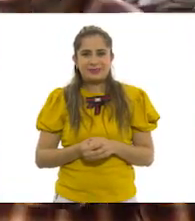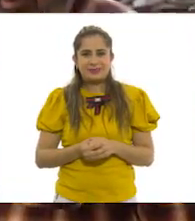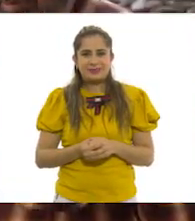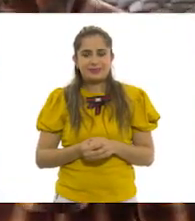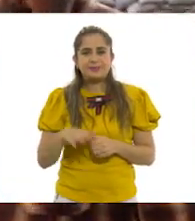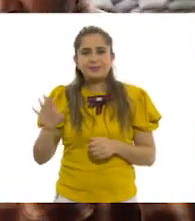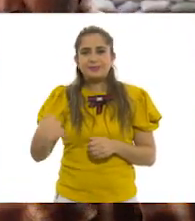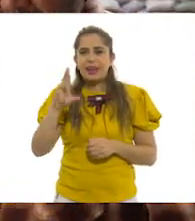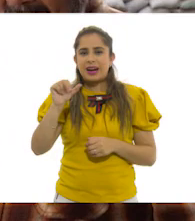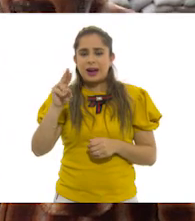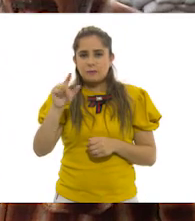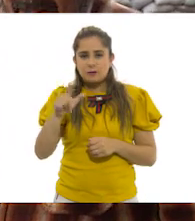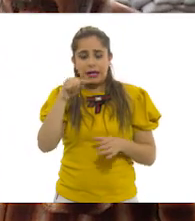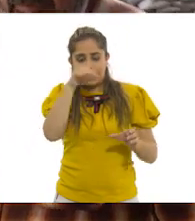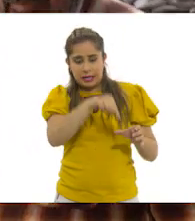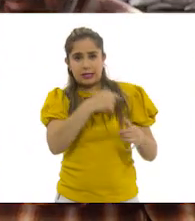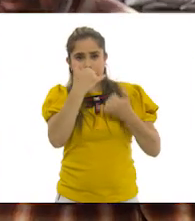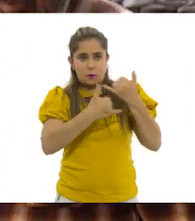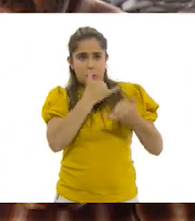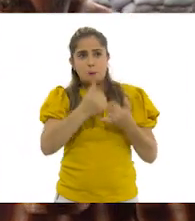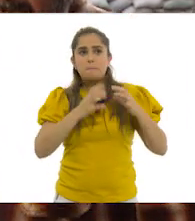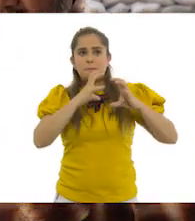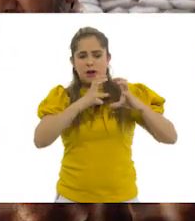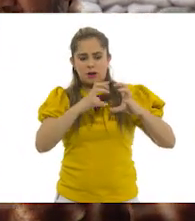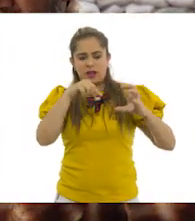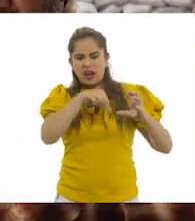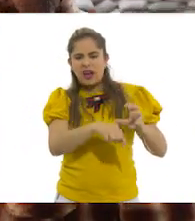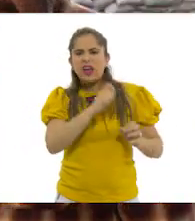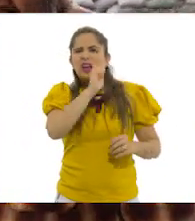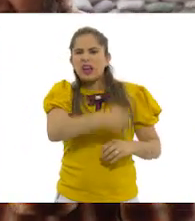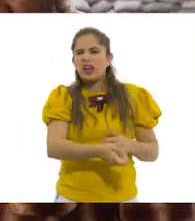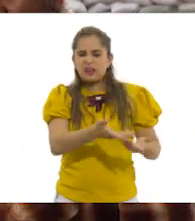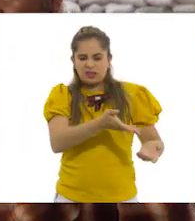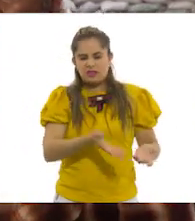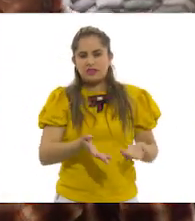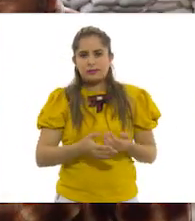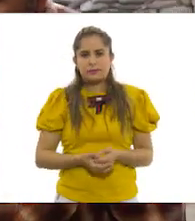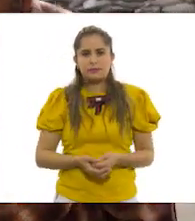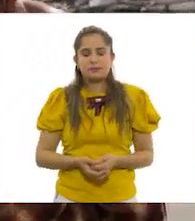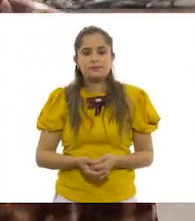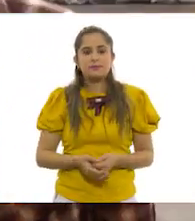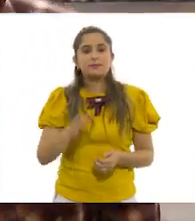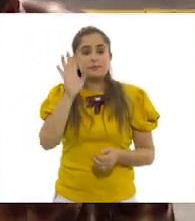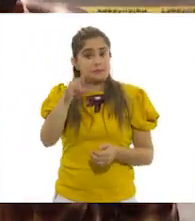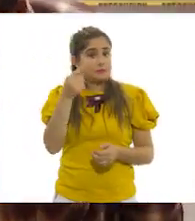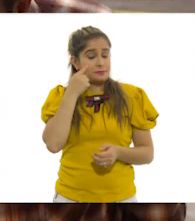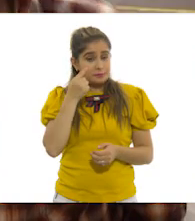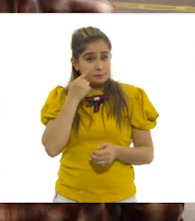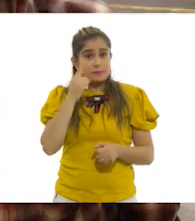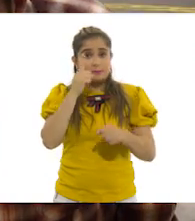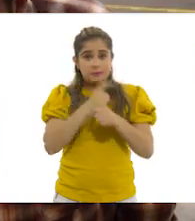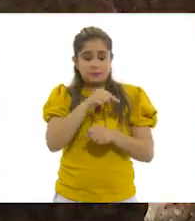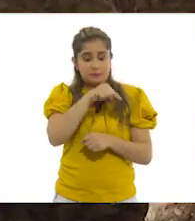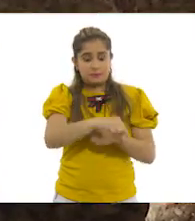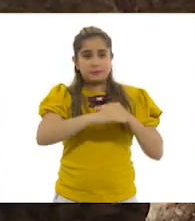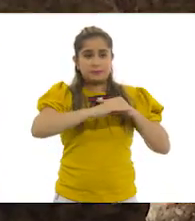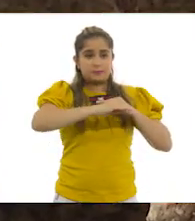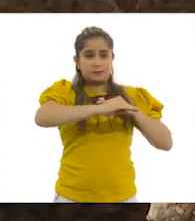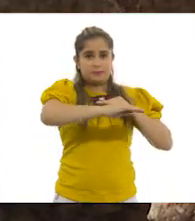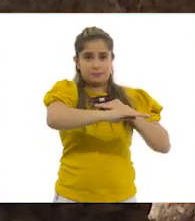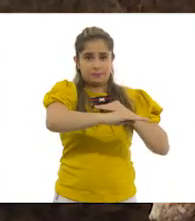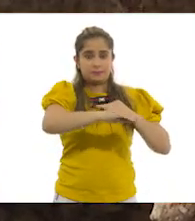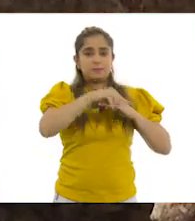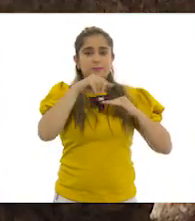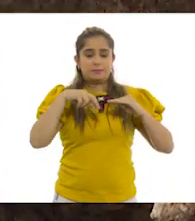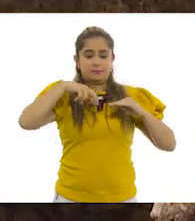A ver, Raúl, este es entonces el juego de pelota. ¿Qué es lo que estamos viendo aquí? Sí, aquí tenemos unos, primero un piso de lajas y luego